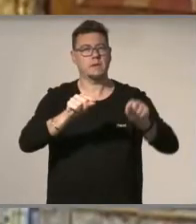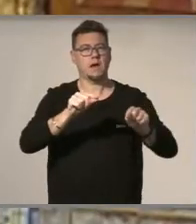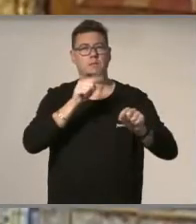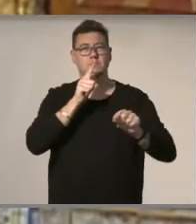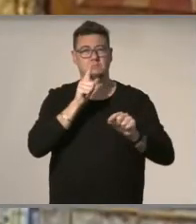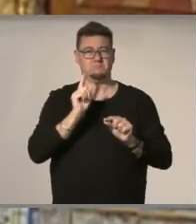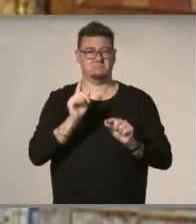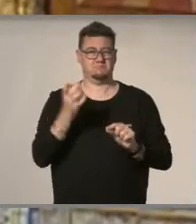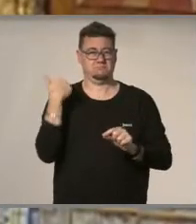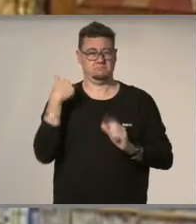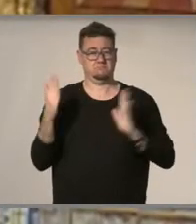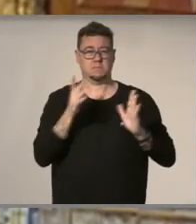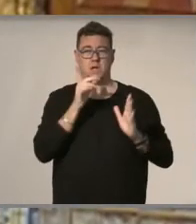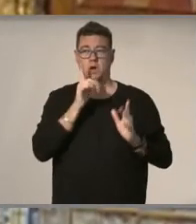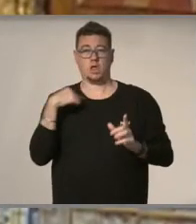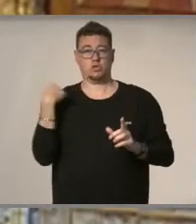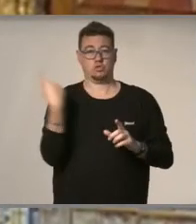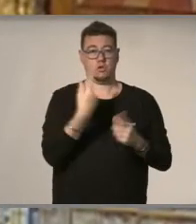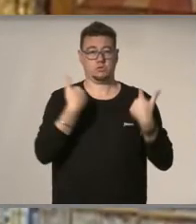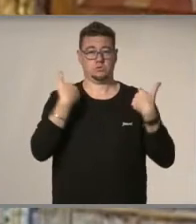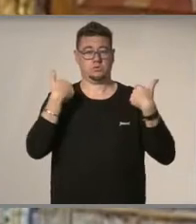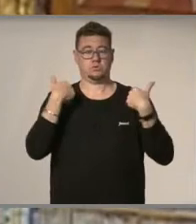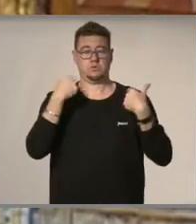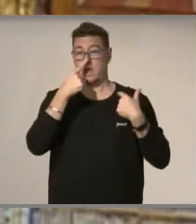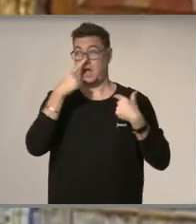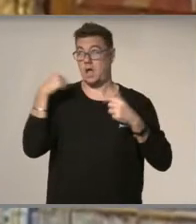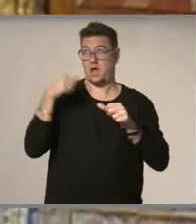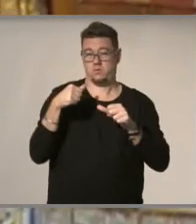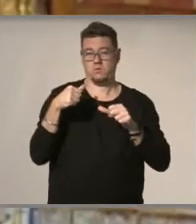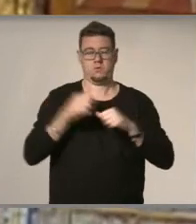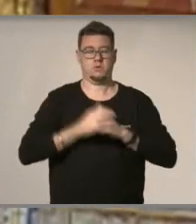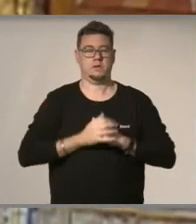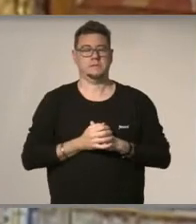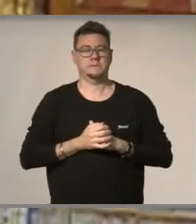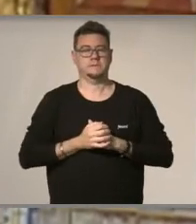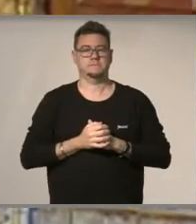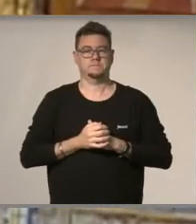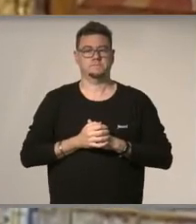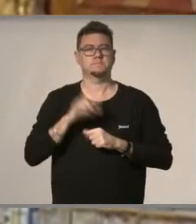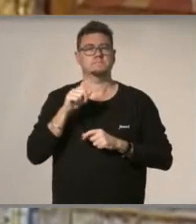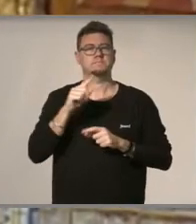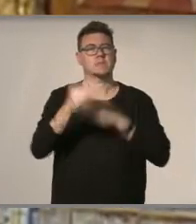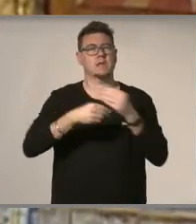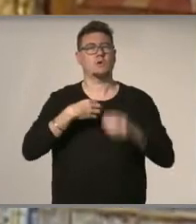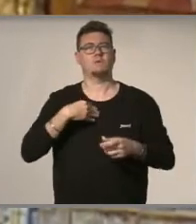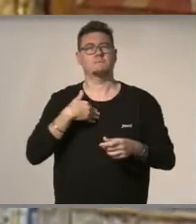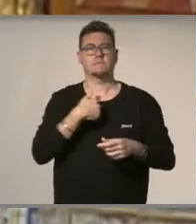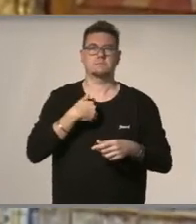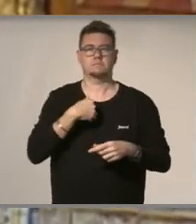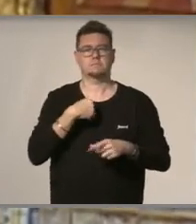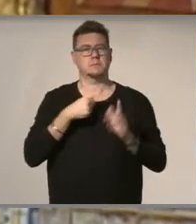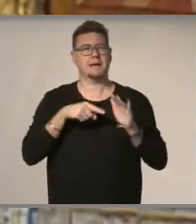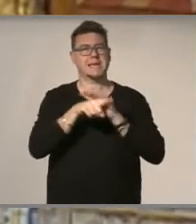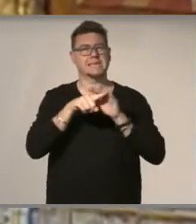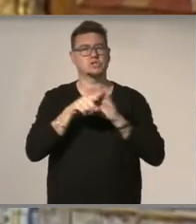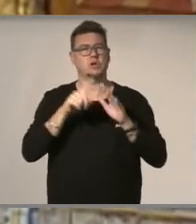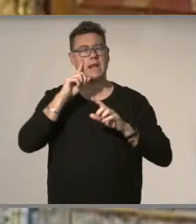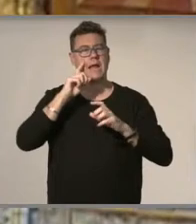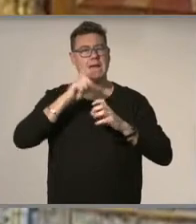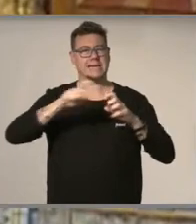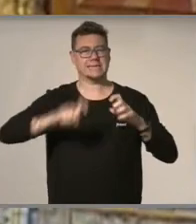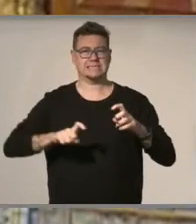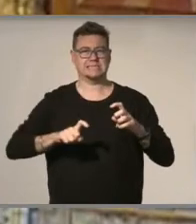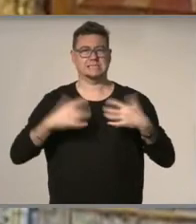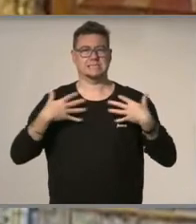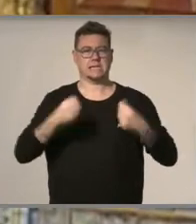coronavirus que estamos sufriendo durante el último año, cumpliendo diversas funciones en la gestión de la crisis sanitaria,